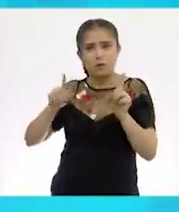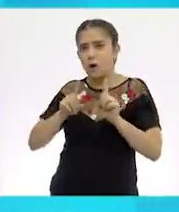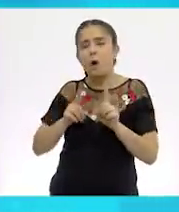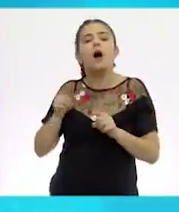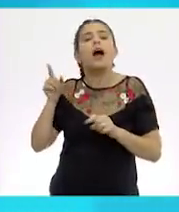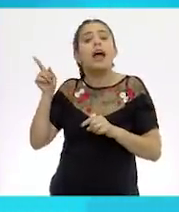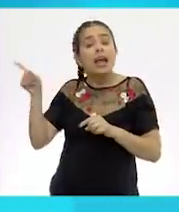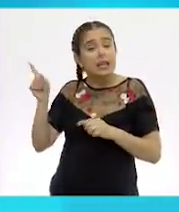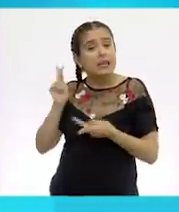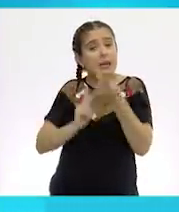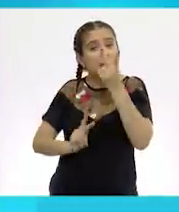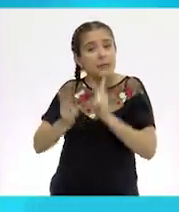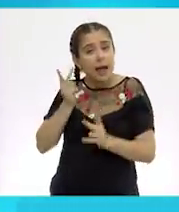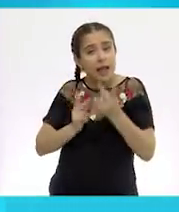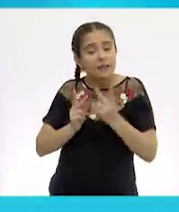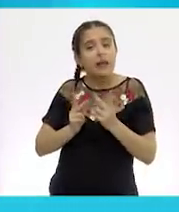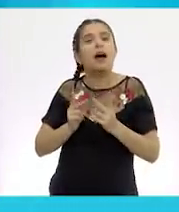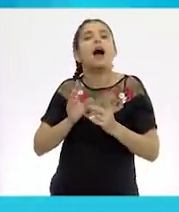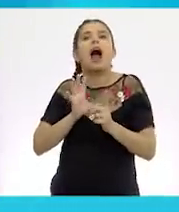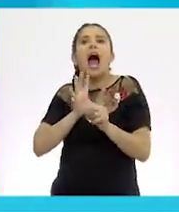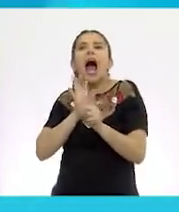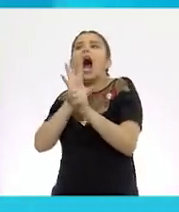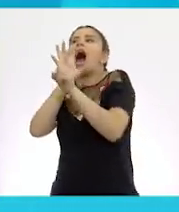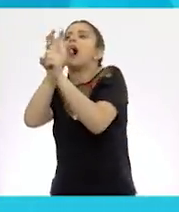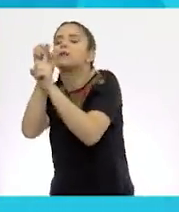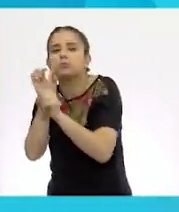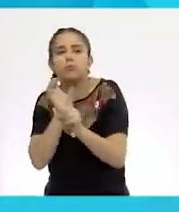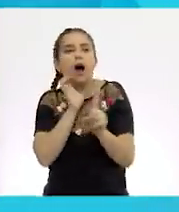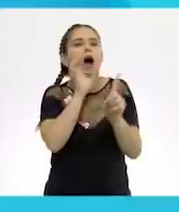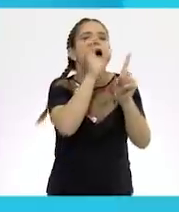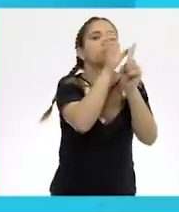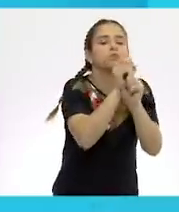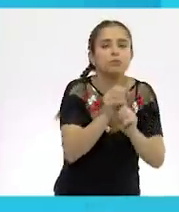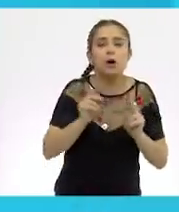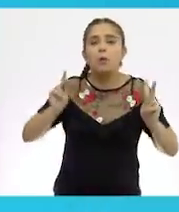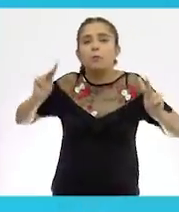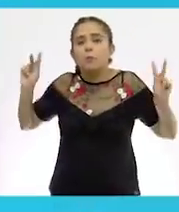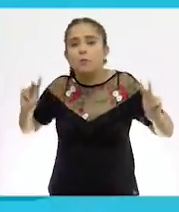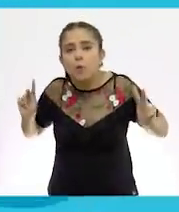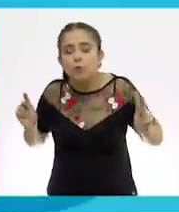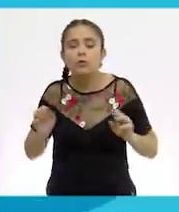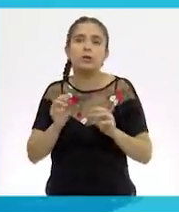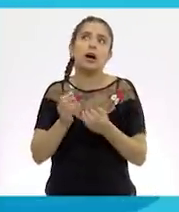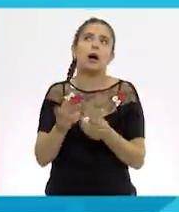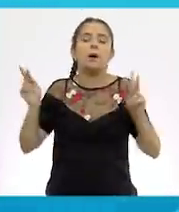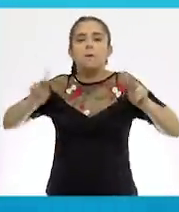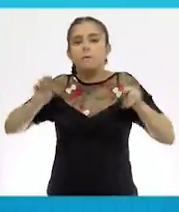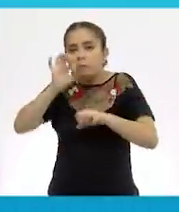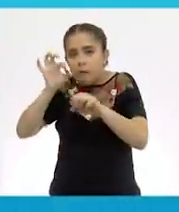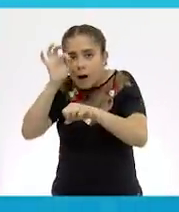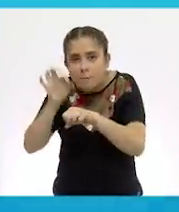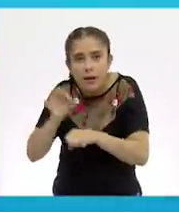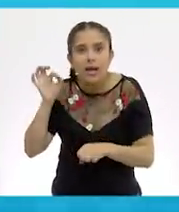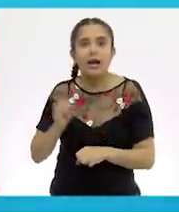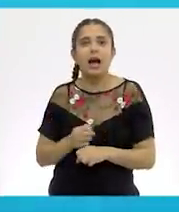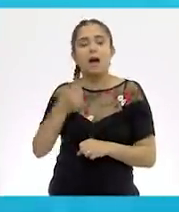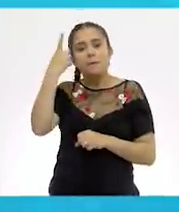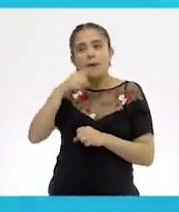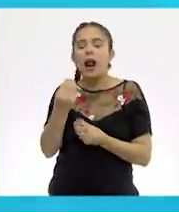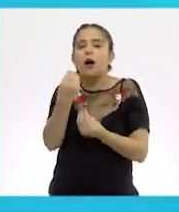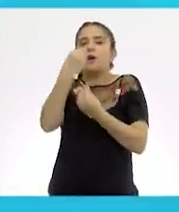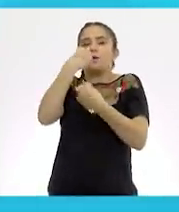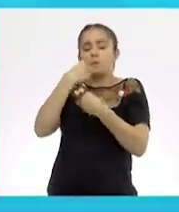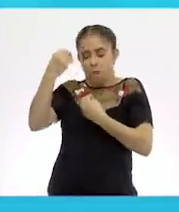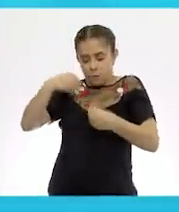Simplemente las plantas tienen que atrapar algunos insectos de los cuales van a absorber nutrientes. Porque estas plantas